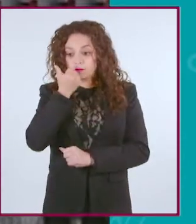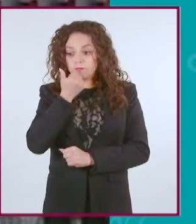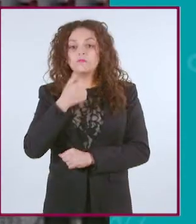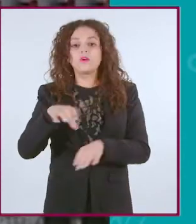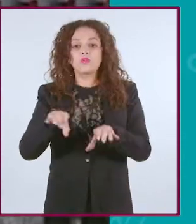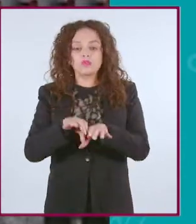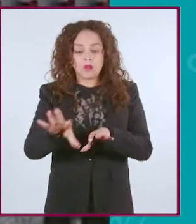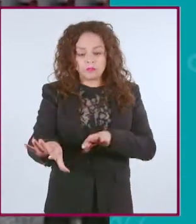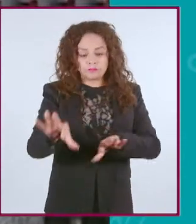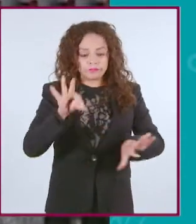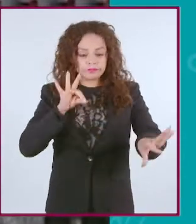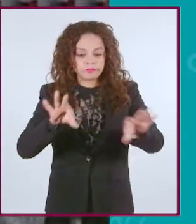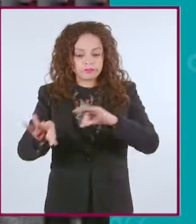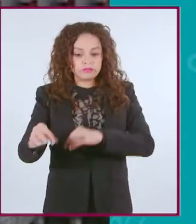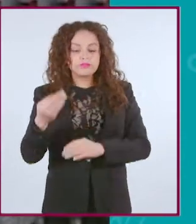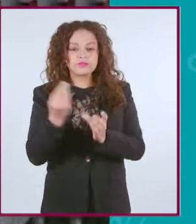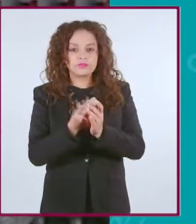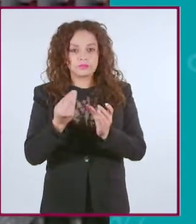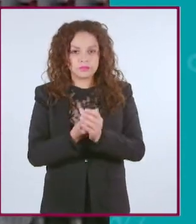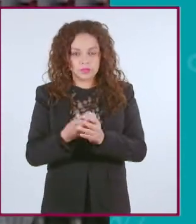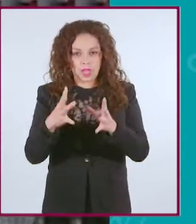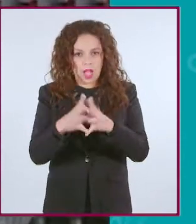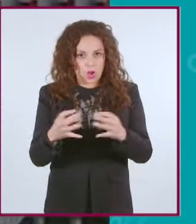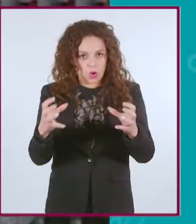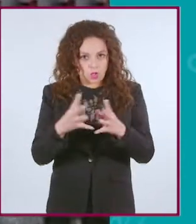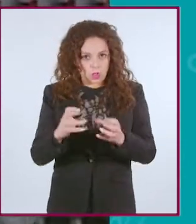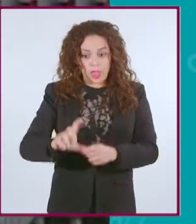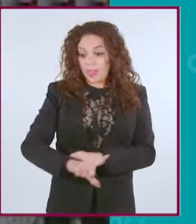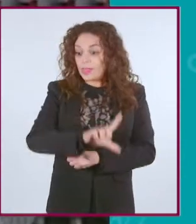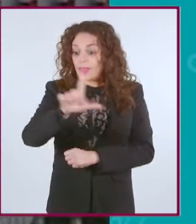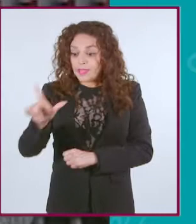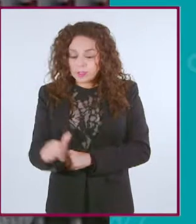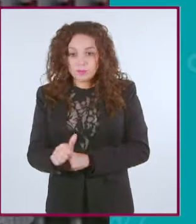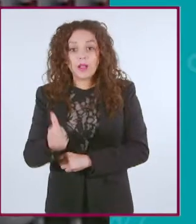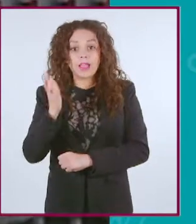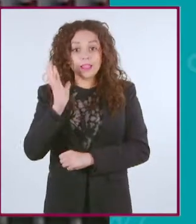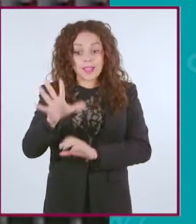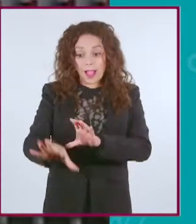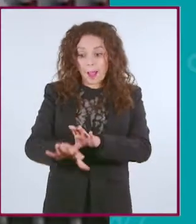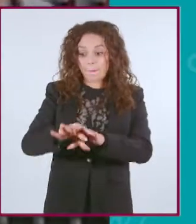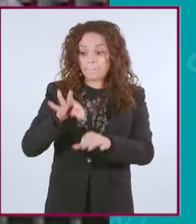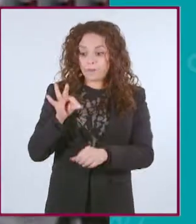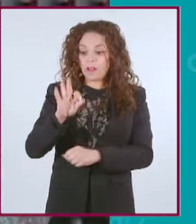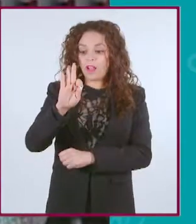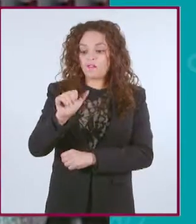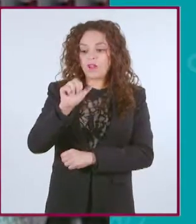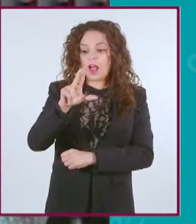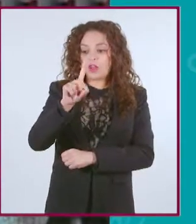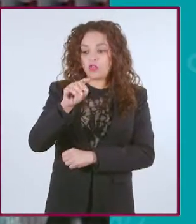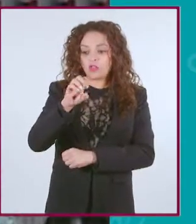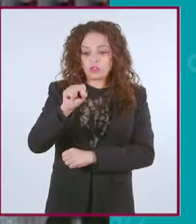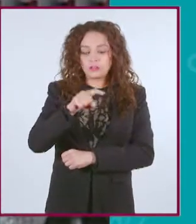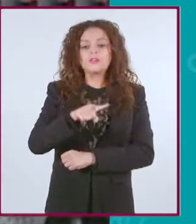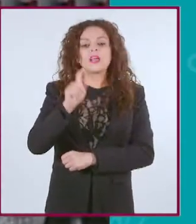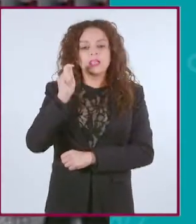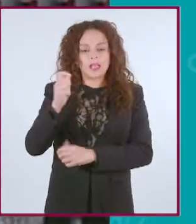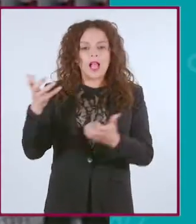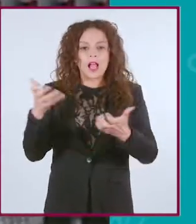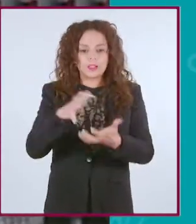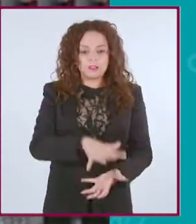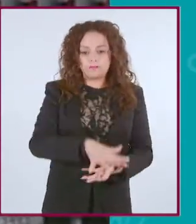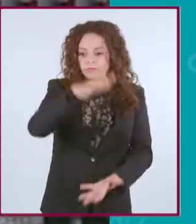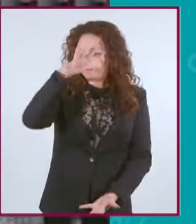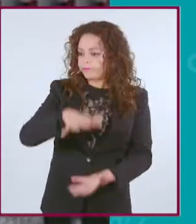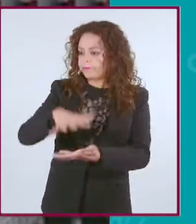el algodón. Posteriormente se selecciona y por medio de fardos se hacen las pacas. Aquí nos llega directamente